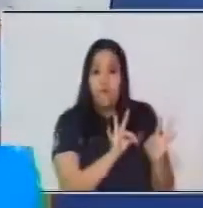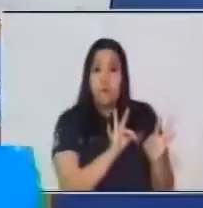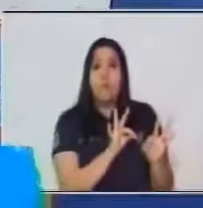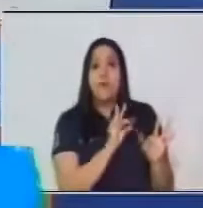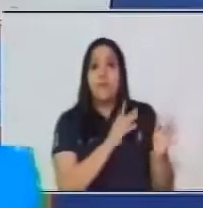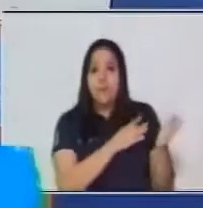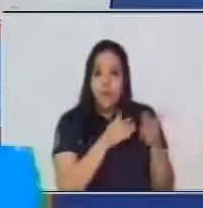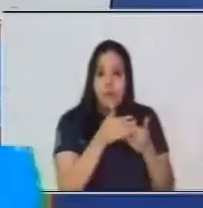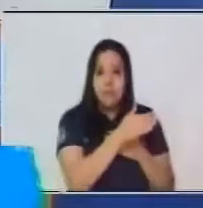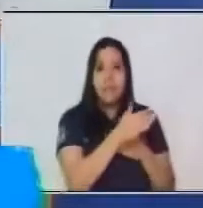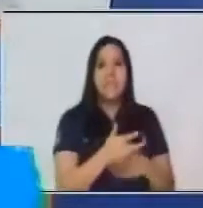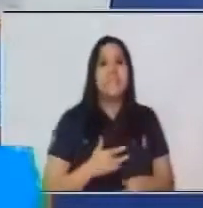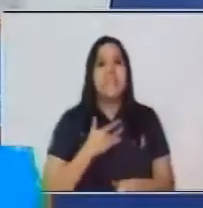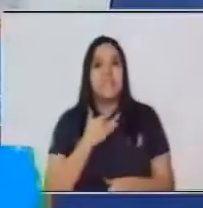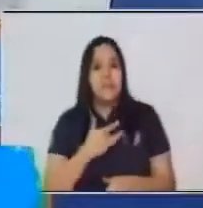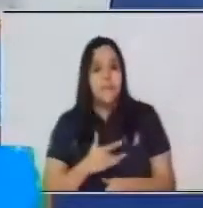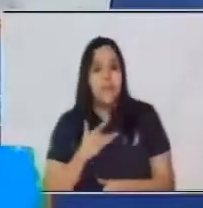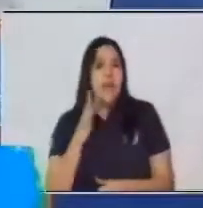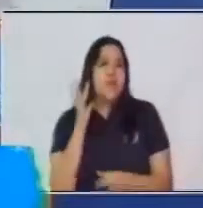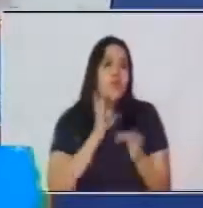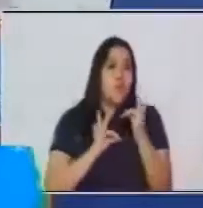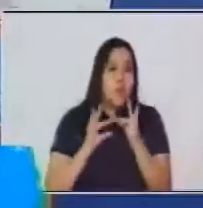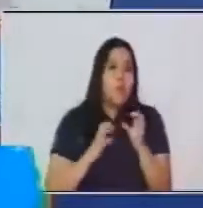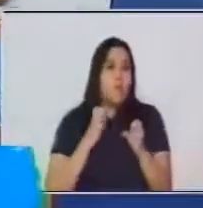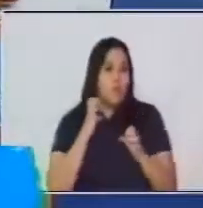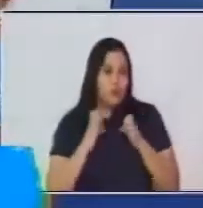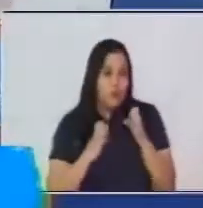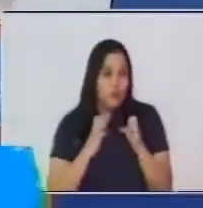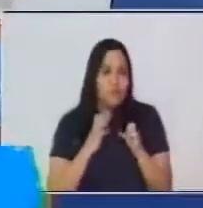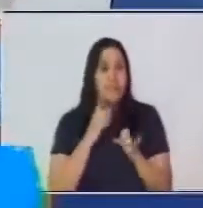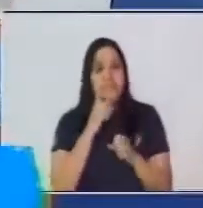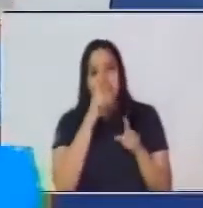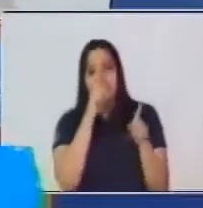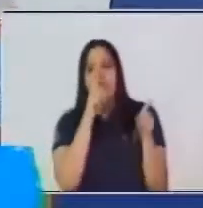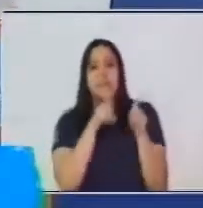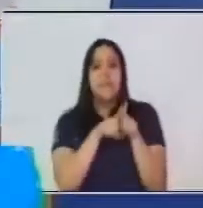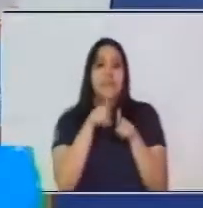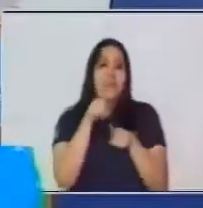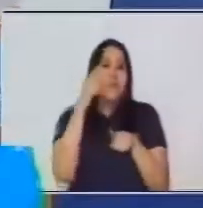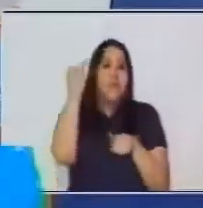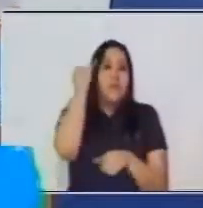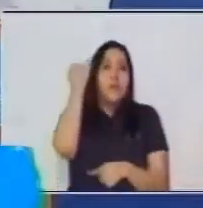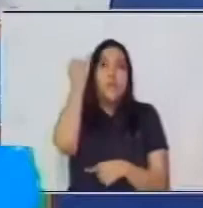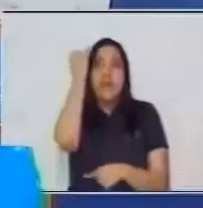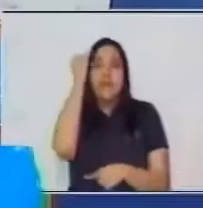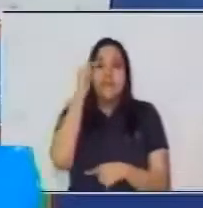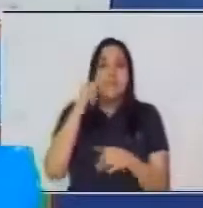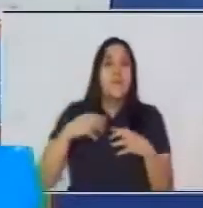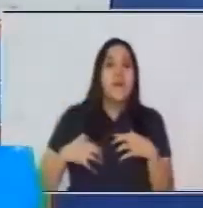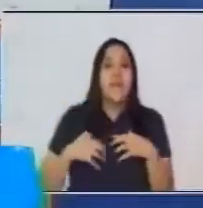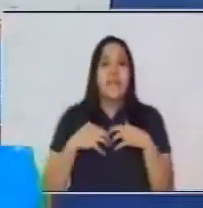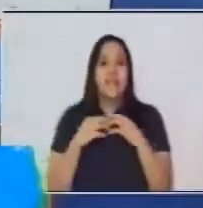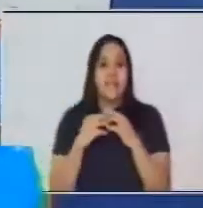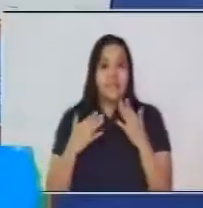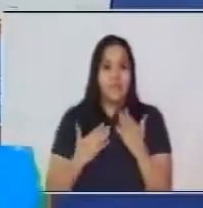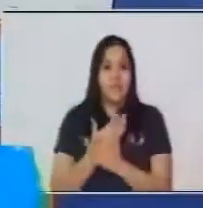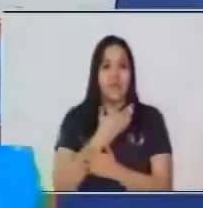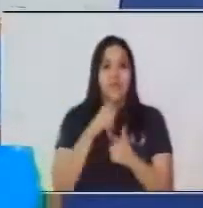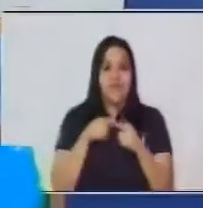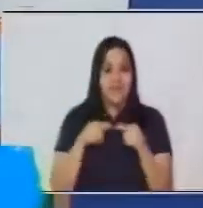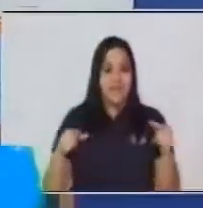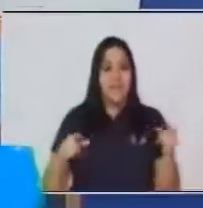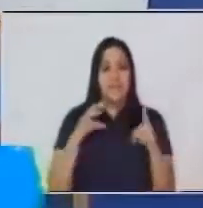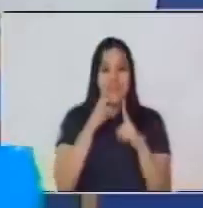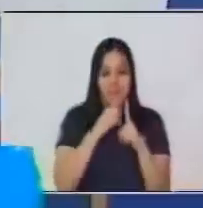dibujos? Entonces es que pongas tú en práctica tu imaginación para realizar todo esto. Y